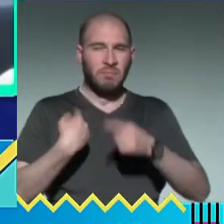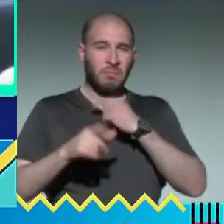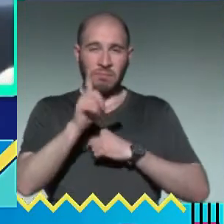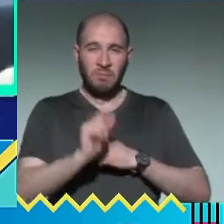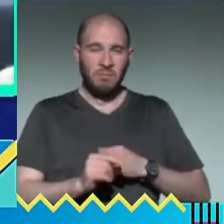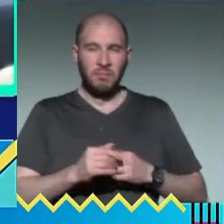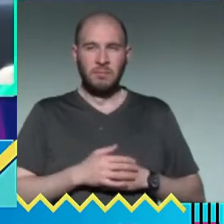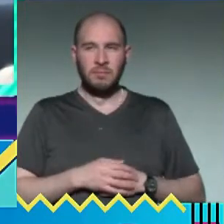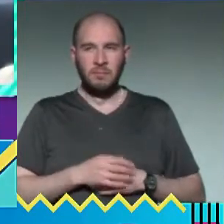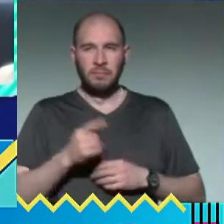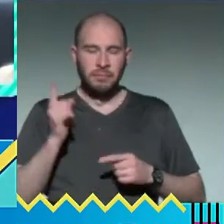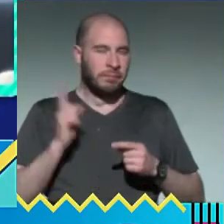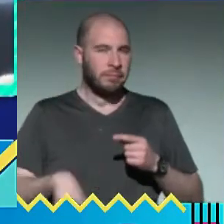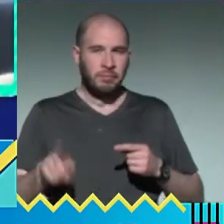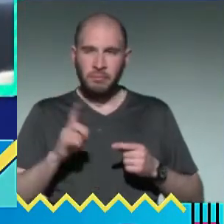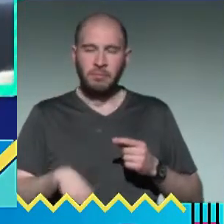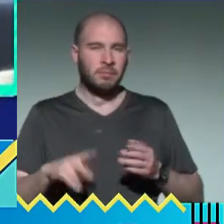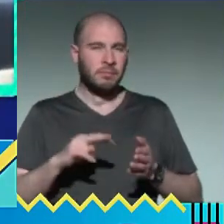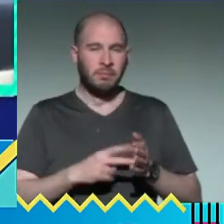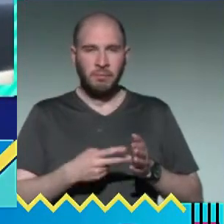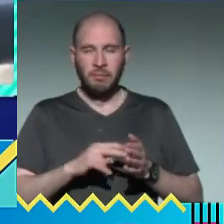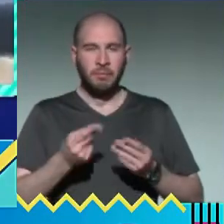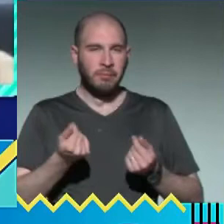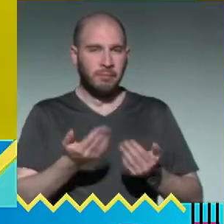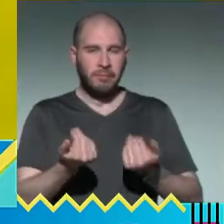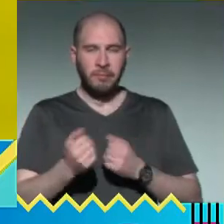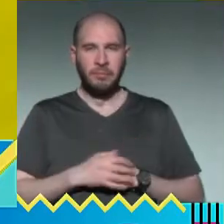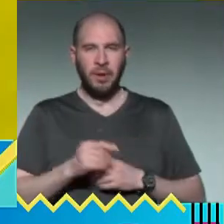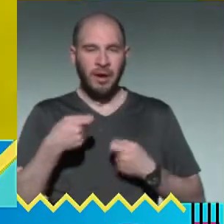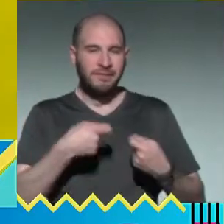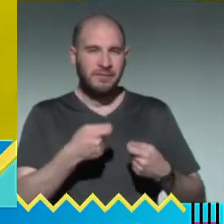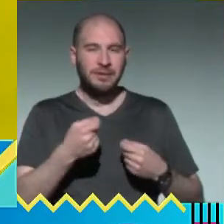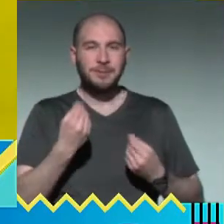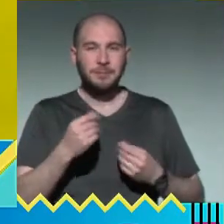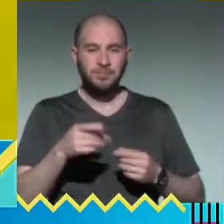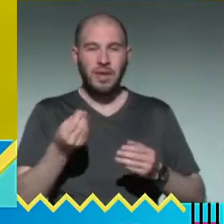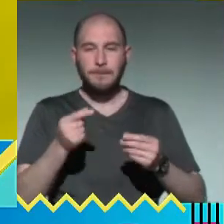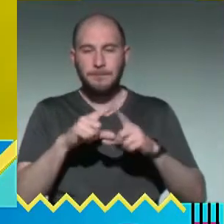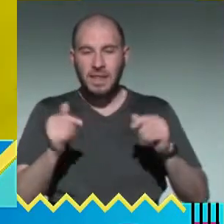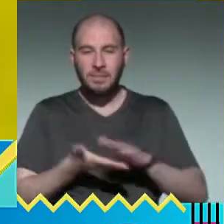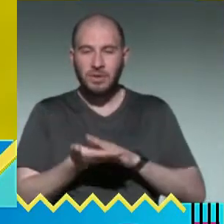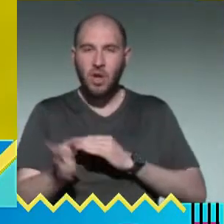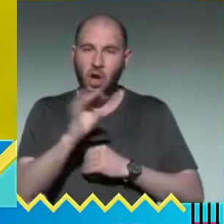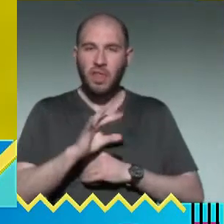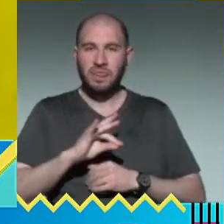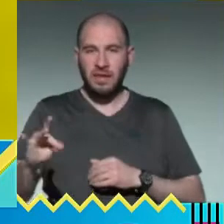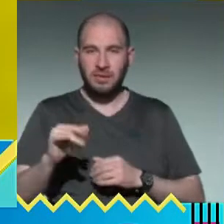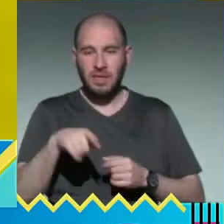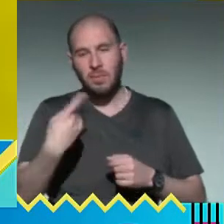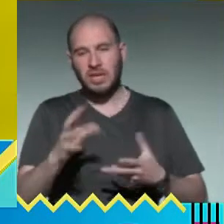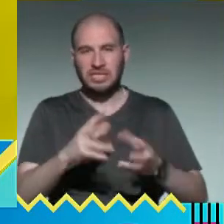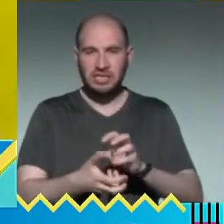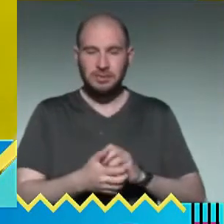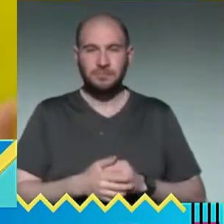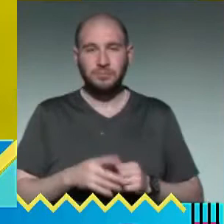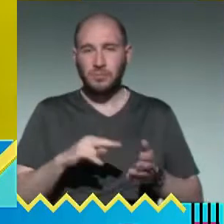país, ves que sistemáticamente tenemos problemas de déficit fiscal que fueron financiados con emisión o con deuda y terminamos en crisis.